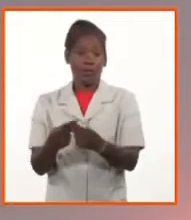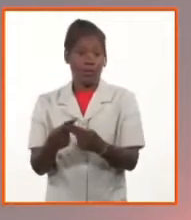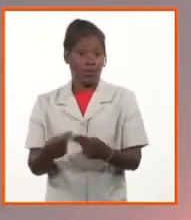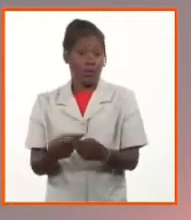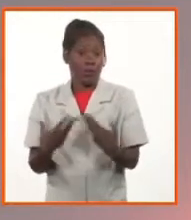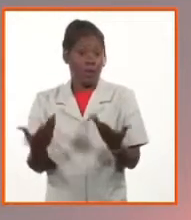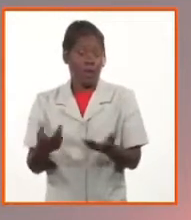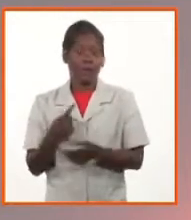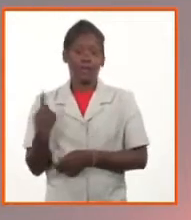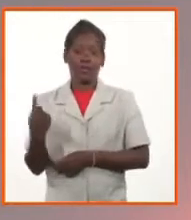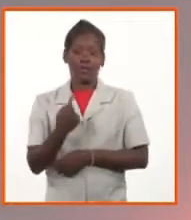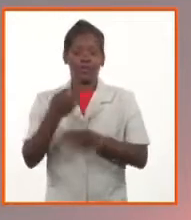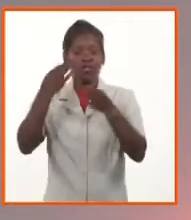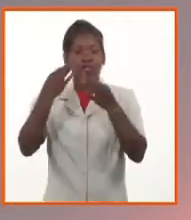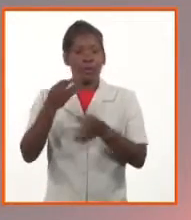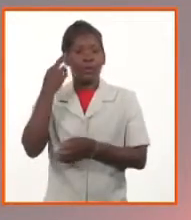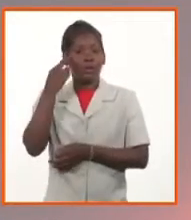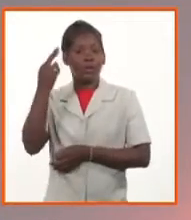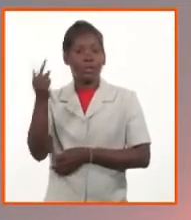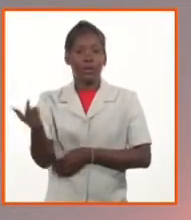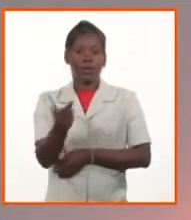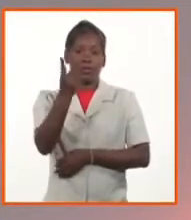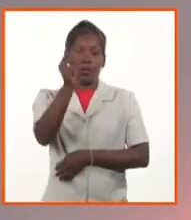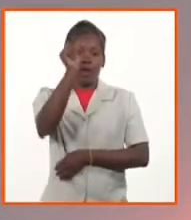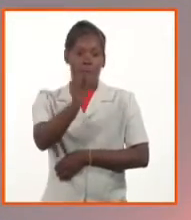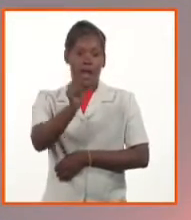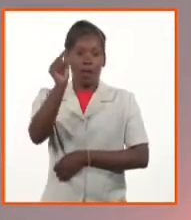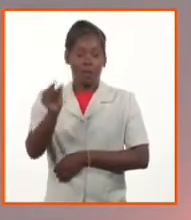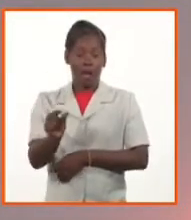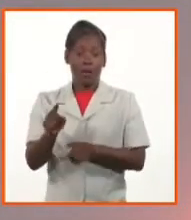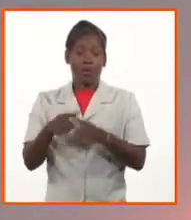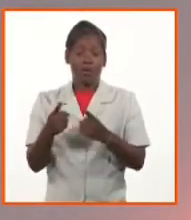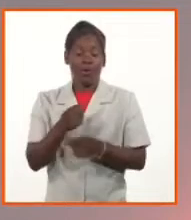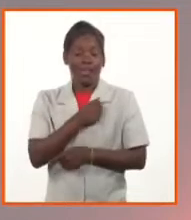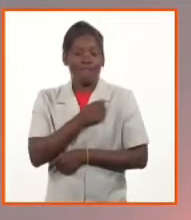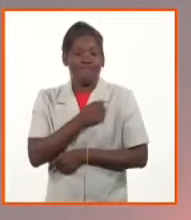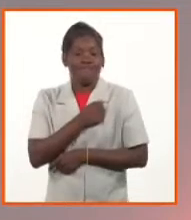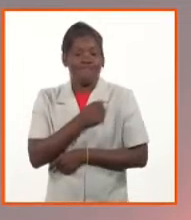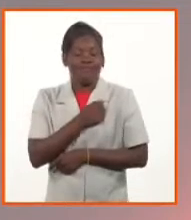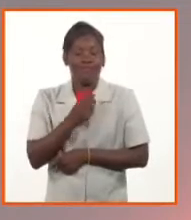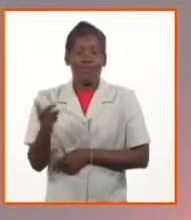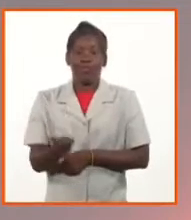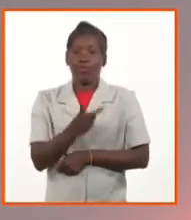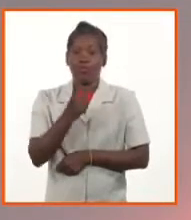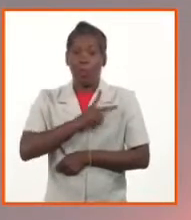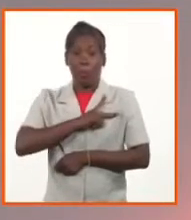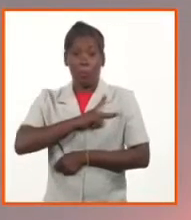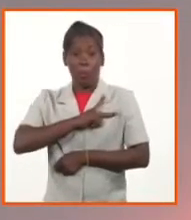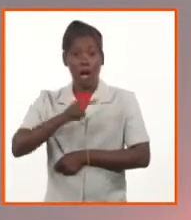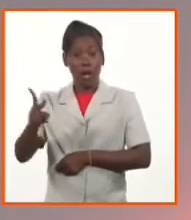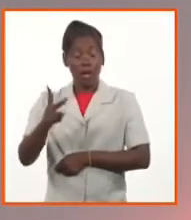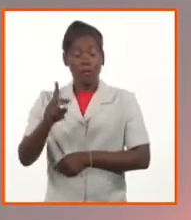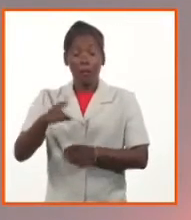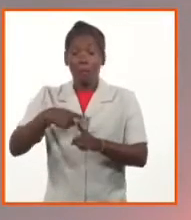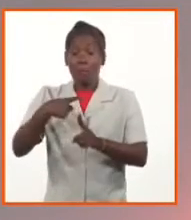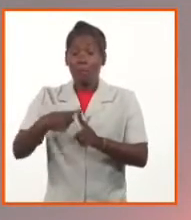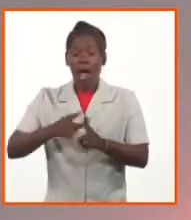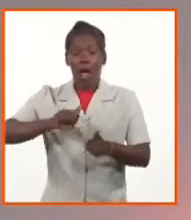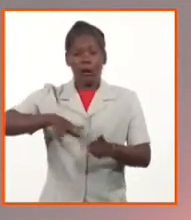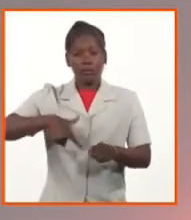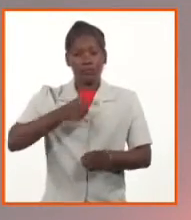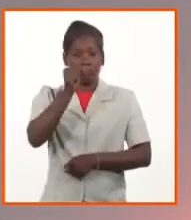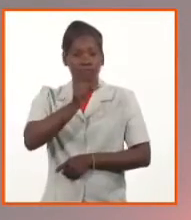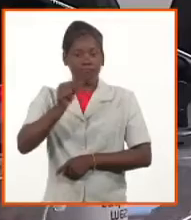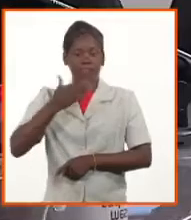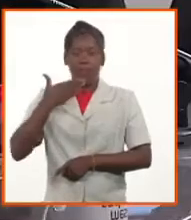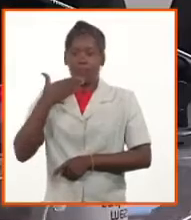siempre teniendo a Luis y a Sergio en el alma, en el corazón, como símbolos, como referentes que siempre deben acompañarnos. Y han crecido tanto y hacer